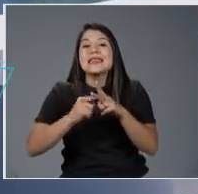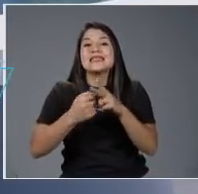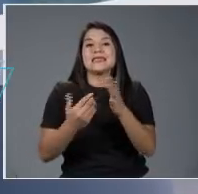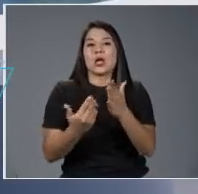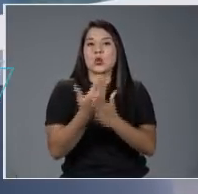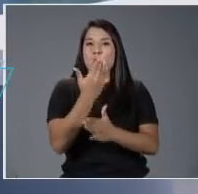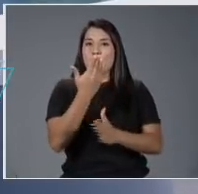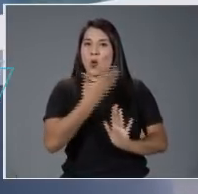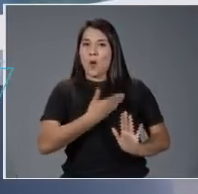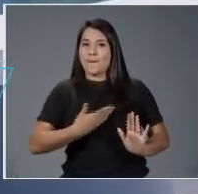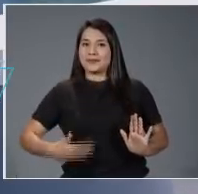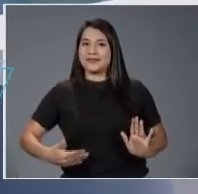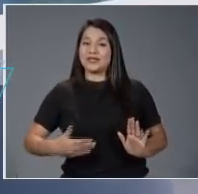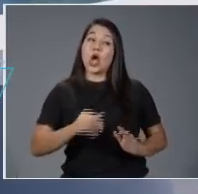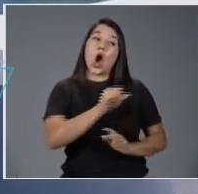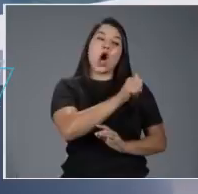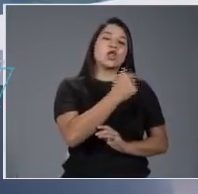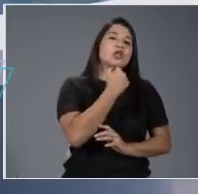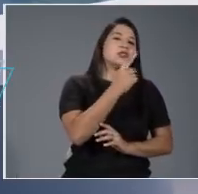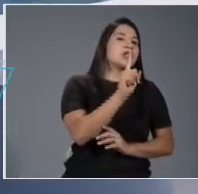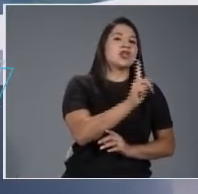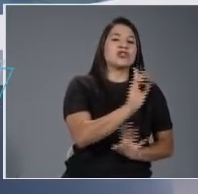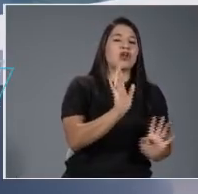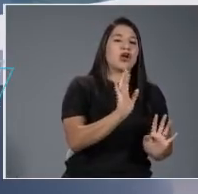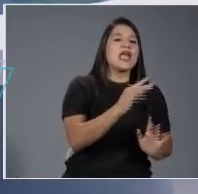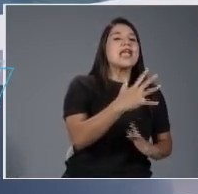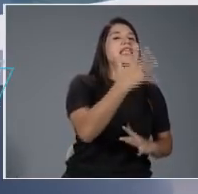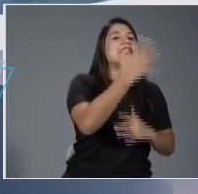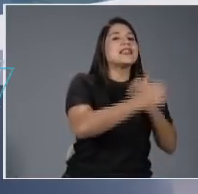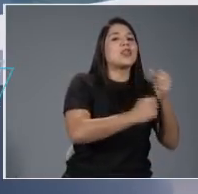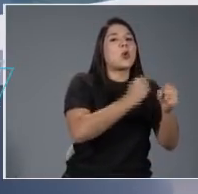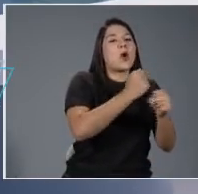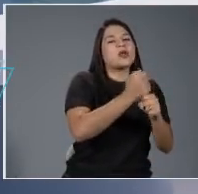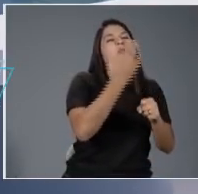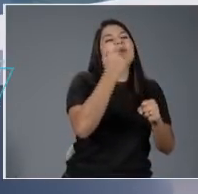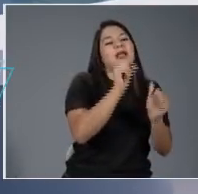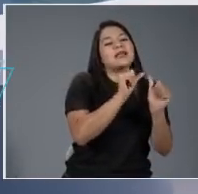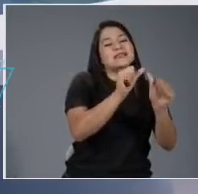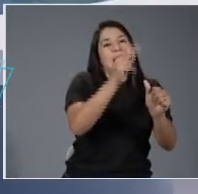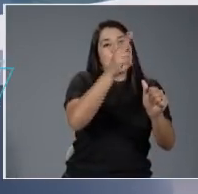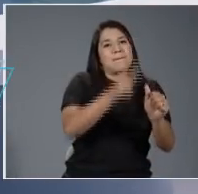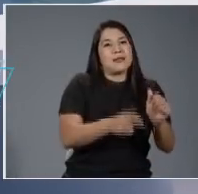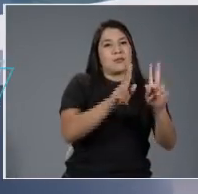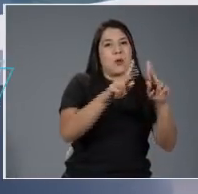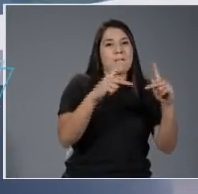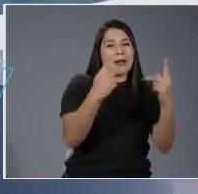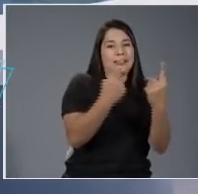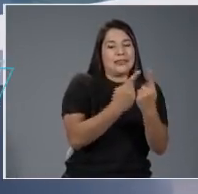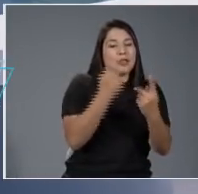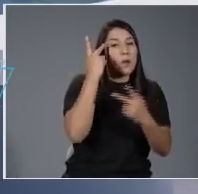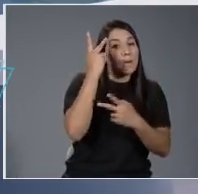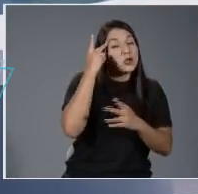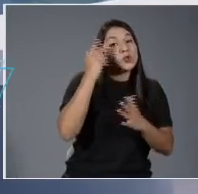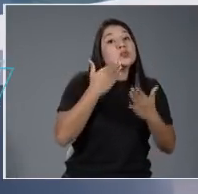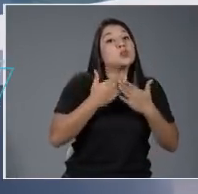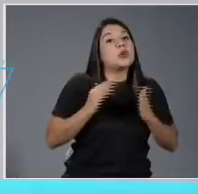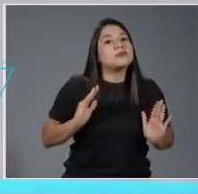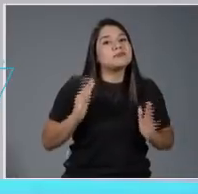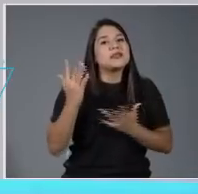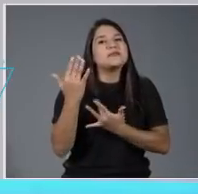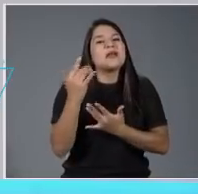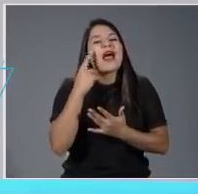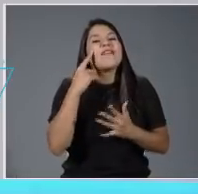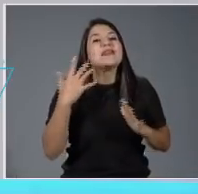que no, que es el 5º año después de 4 años del mismo partido. Bueno, hay que esperarse más tiempo para ver si la cosecha